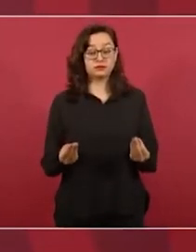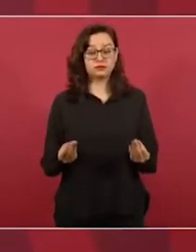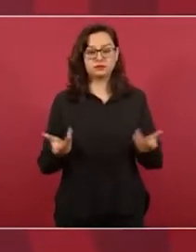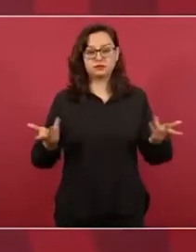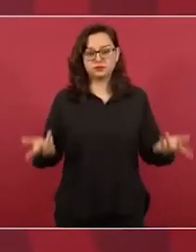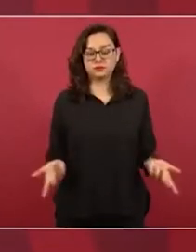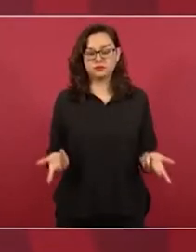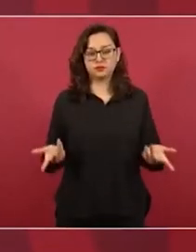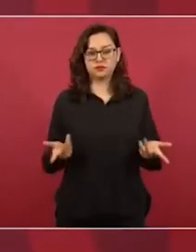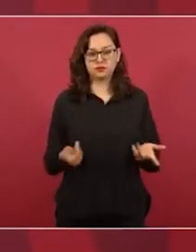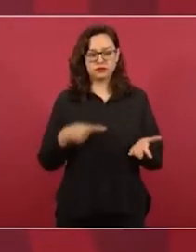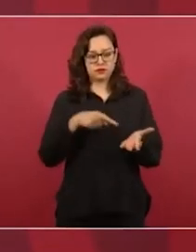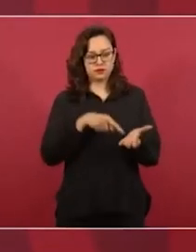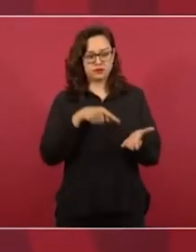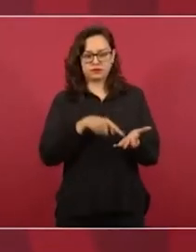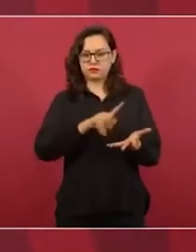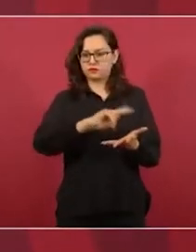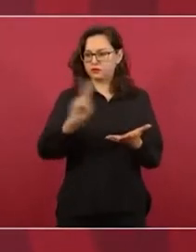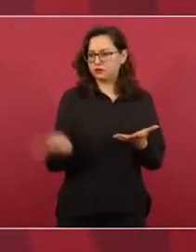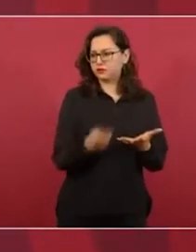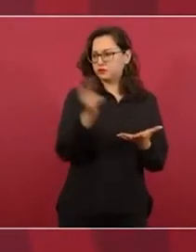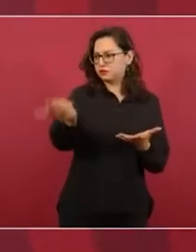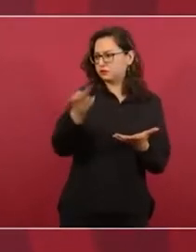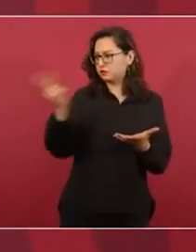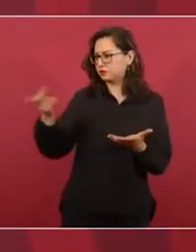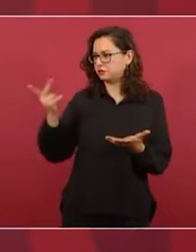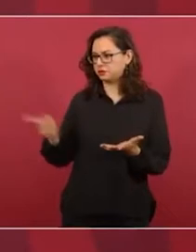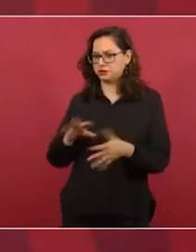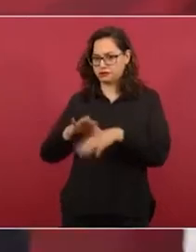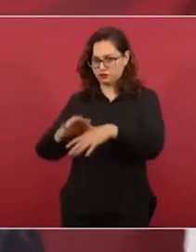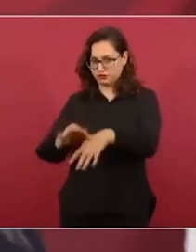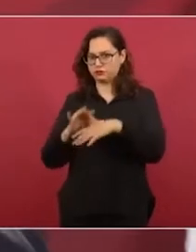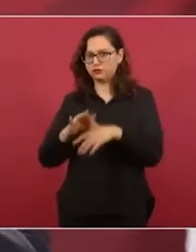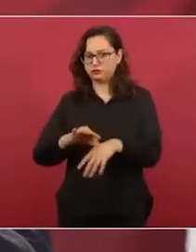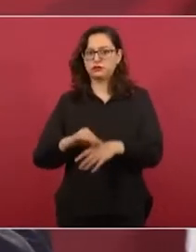si no están hechas a la medida del cliente,